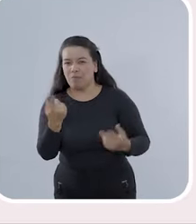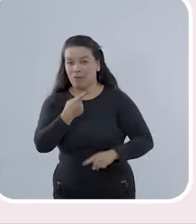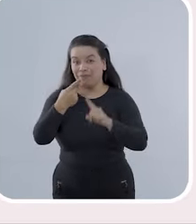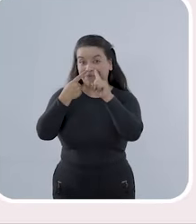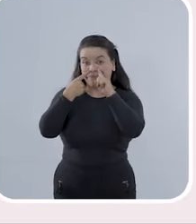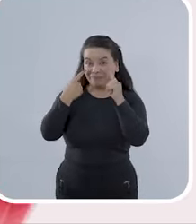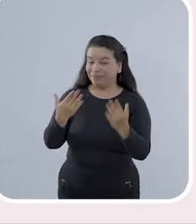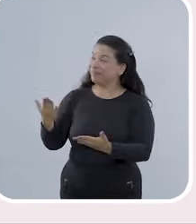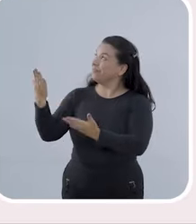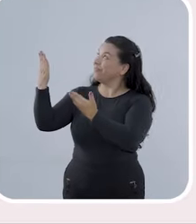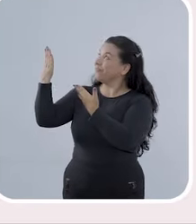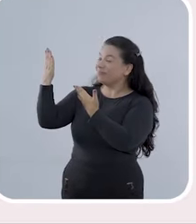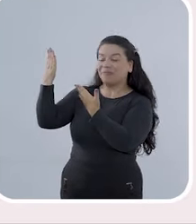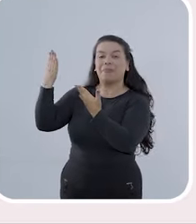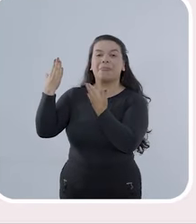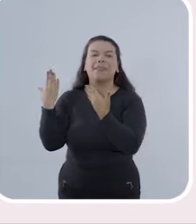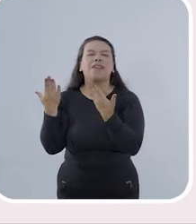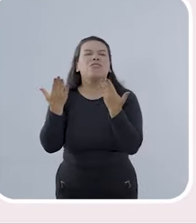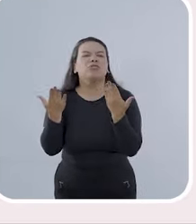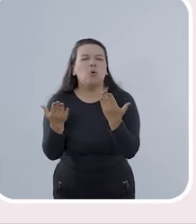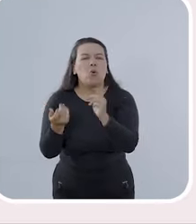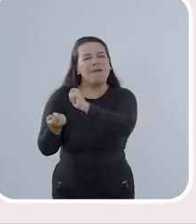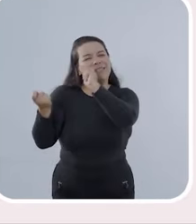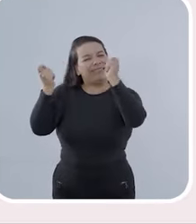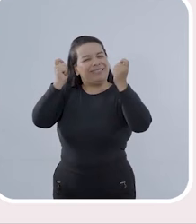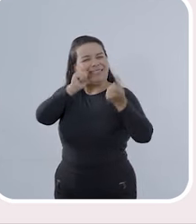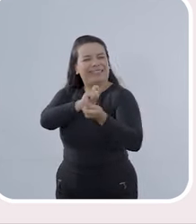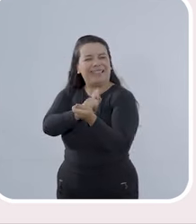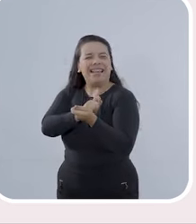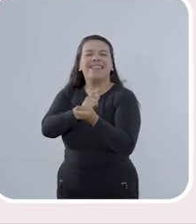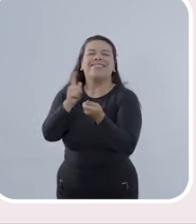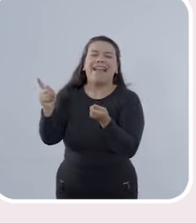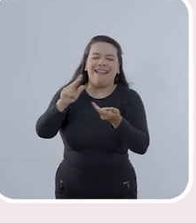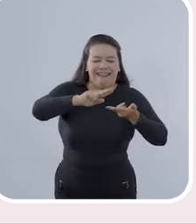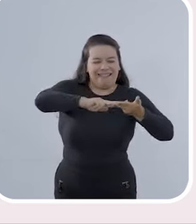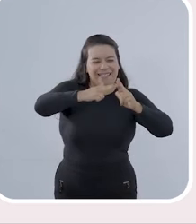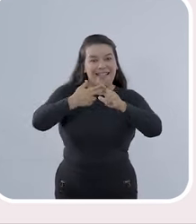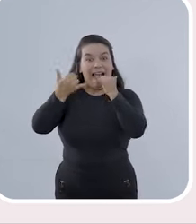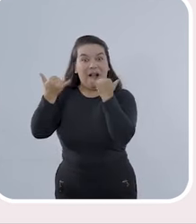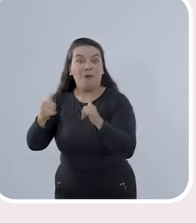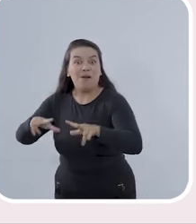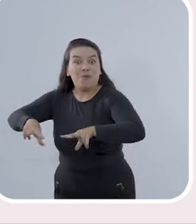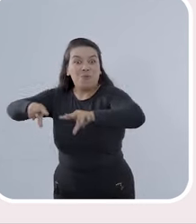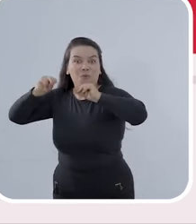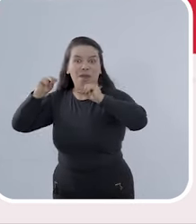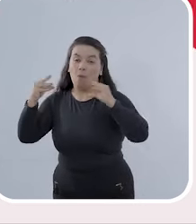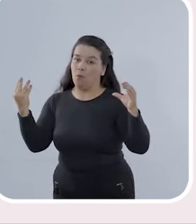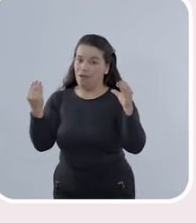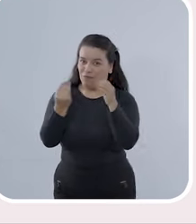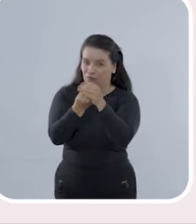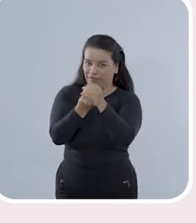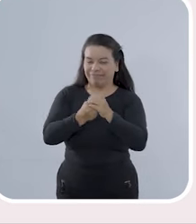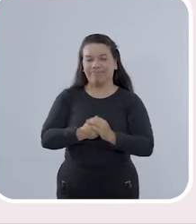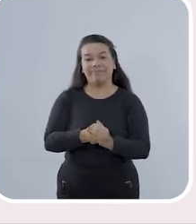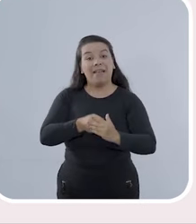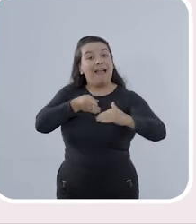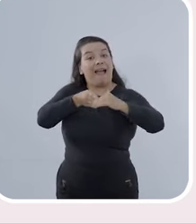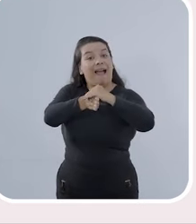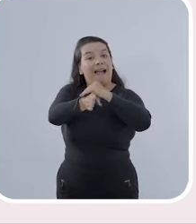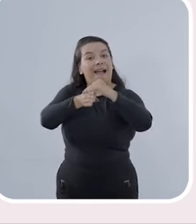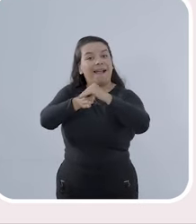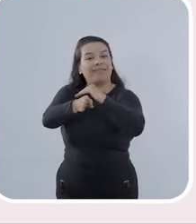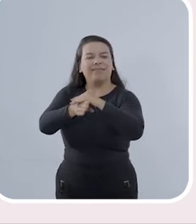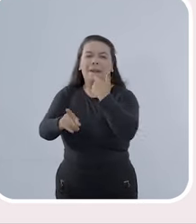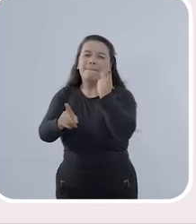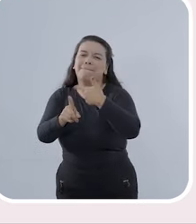abarca seis conceptos. El primero, la resignificación, que busca dar un significado contemporáneo e incluyente. El acceso, que